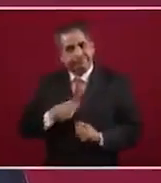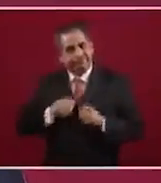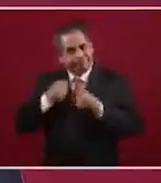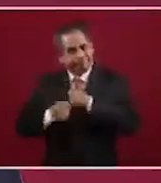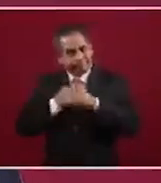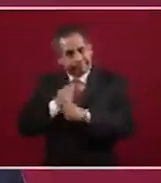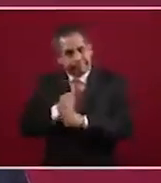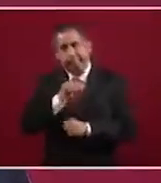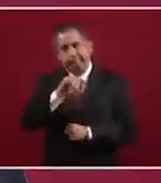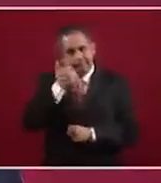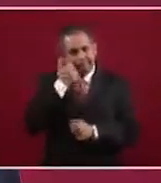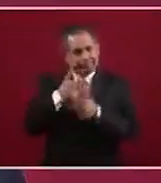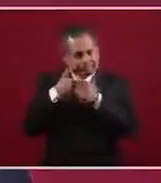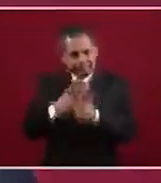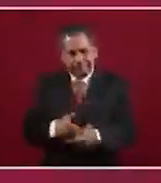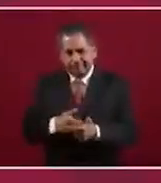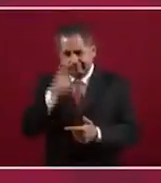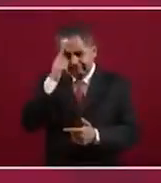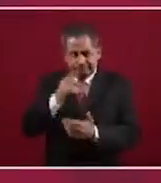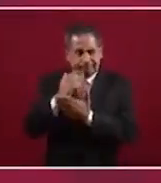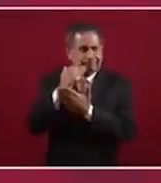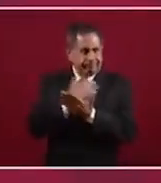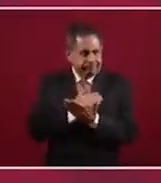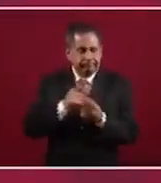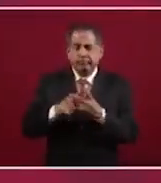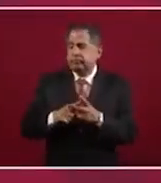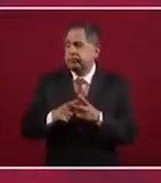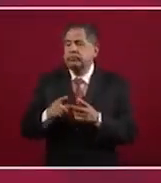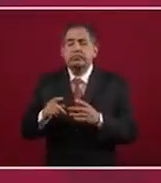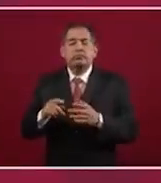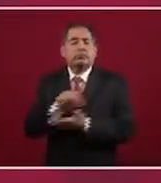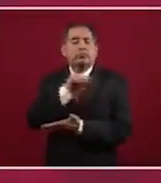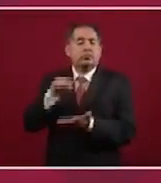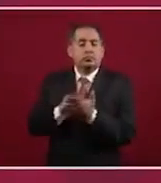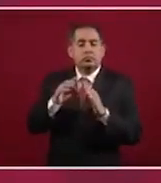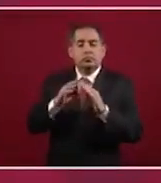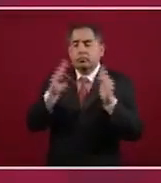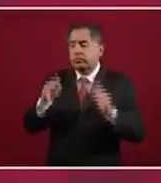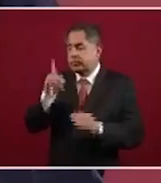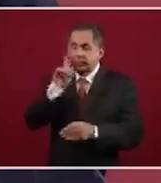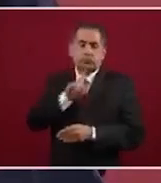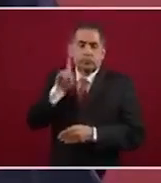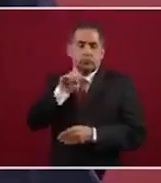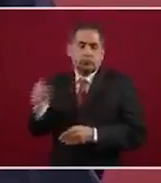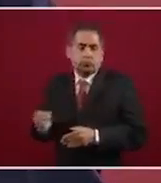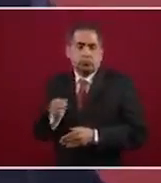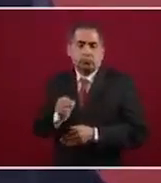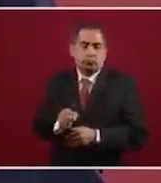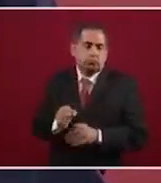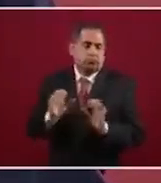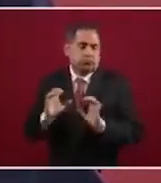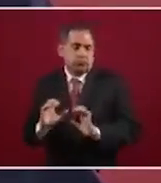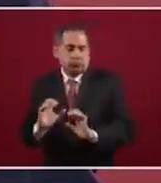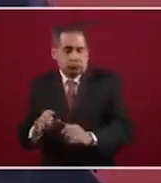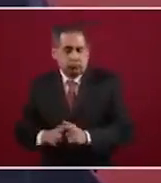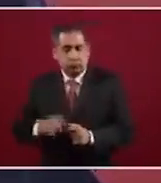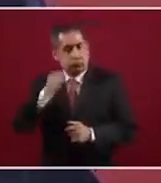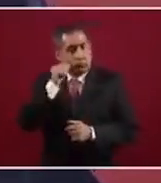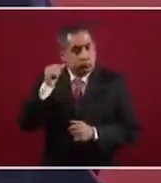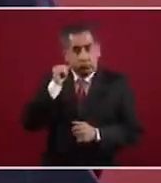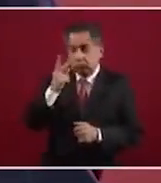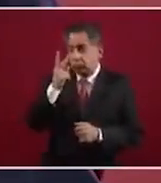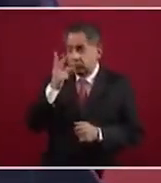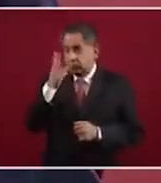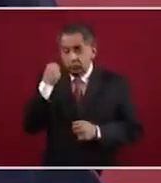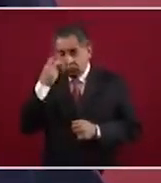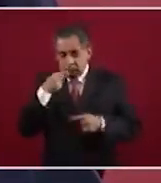queremos avanzar en puertas violetas, en centros de justicia, en refugios, y ayer estuvimos cerca de 2 horas o casi